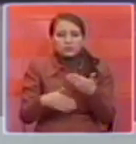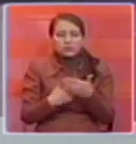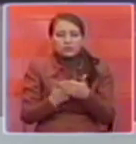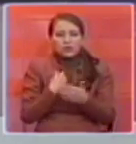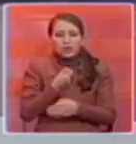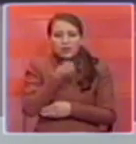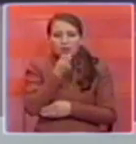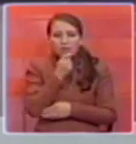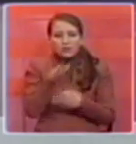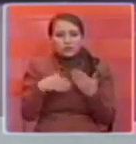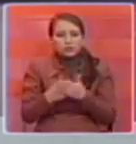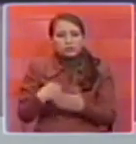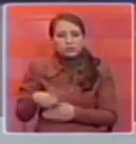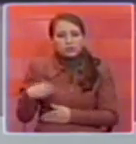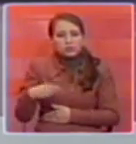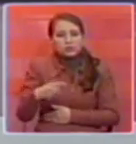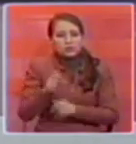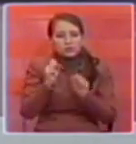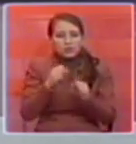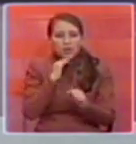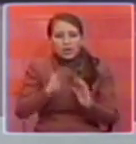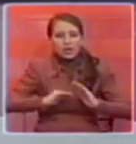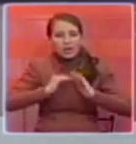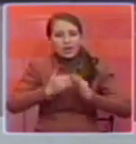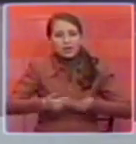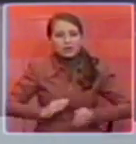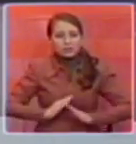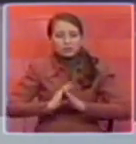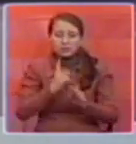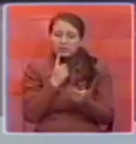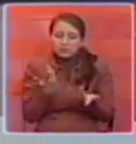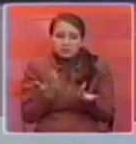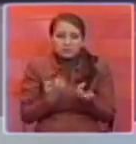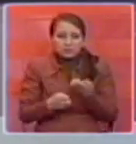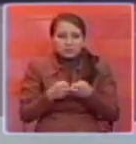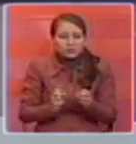que toma permanentemente y que pudieron alterar su organismo.